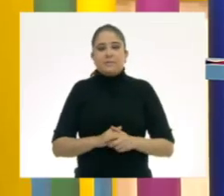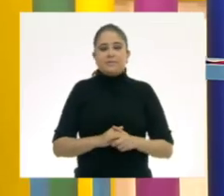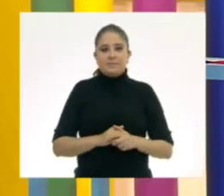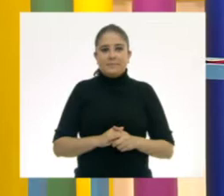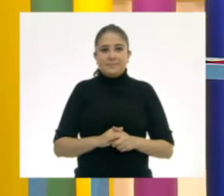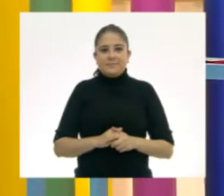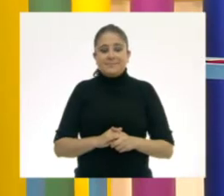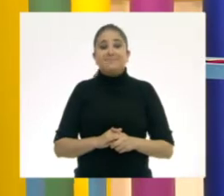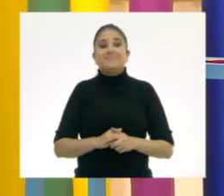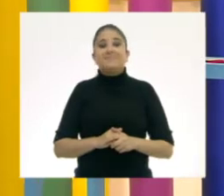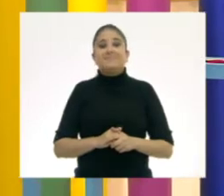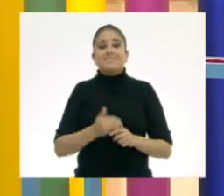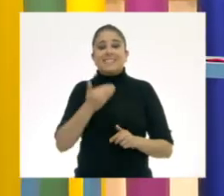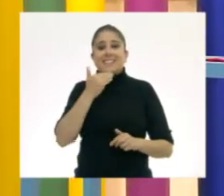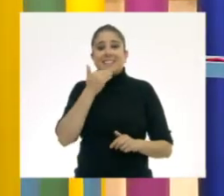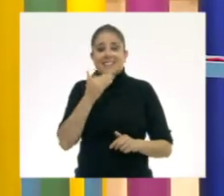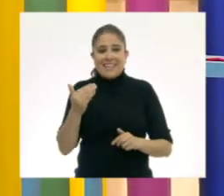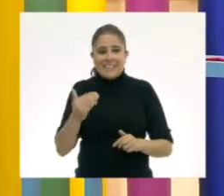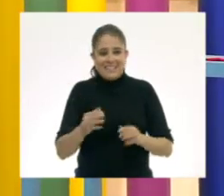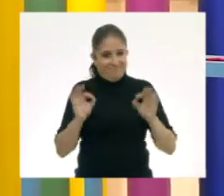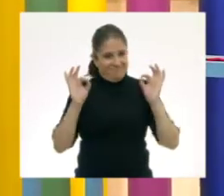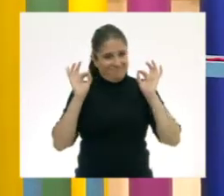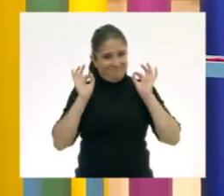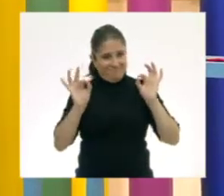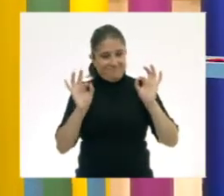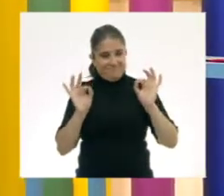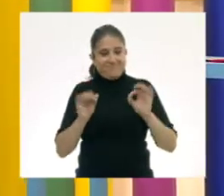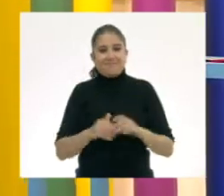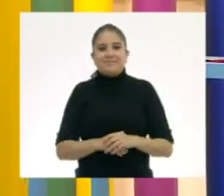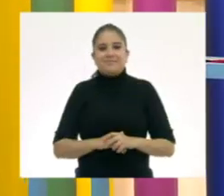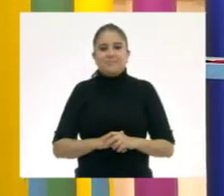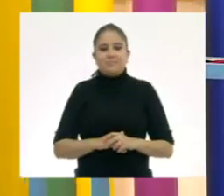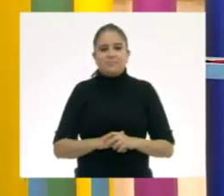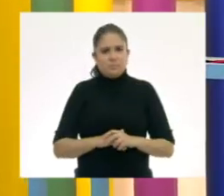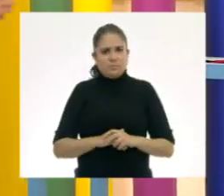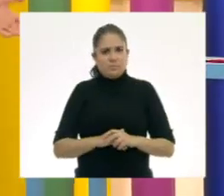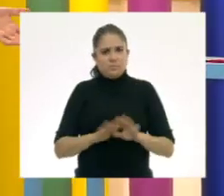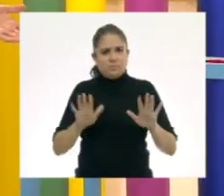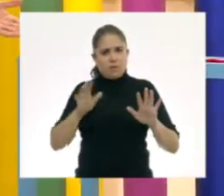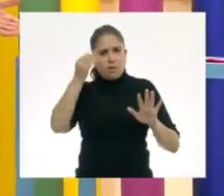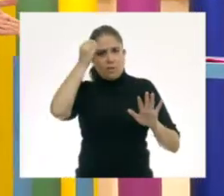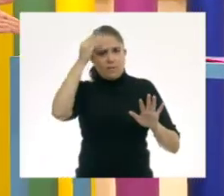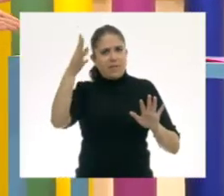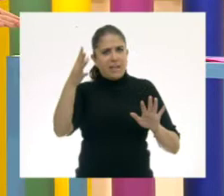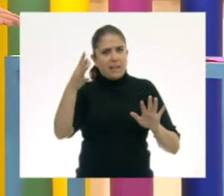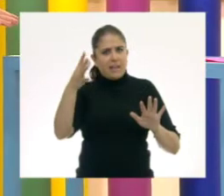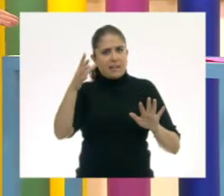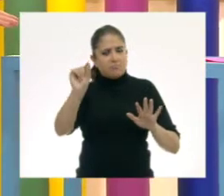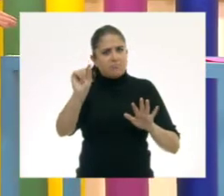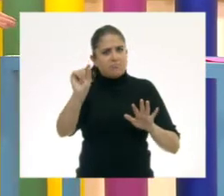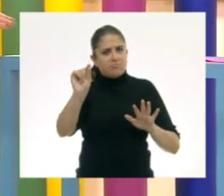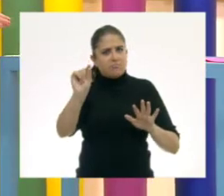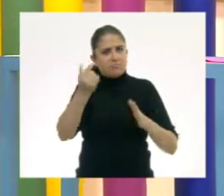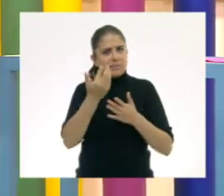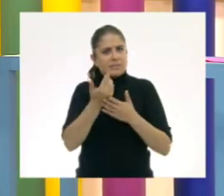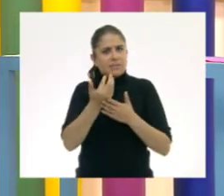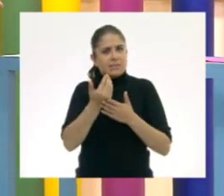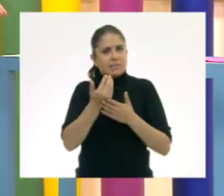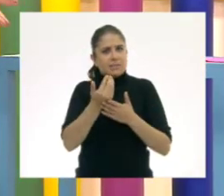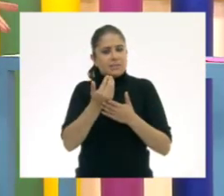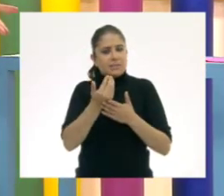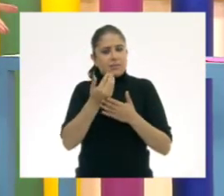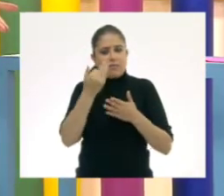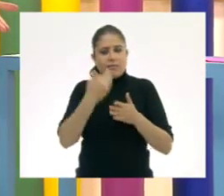Listo. Muy bien. Perfecto. Déjelo tiro, ¿eh? Déjelo. Pero hemos olvidado algo. ¿Qué? No